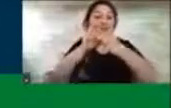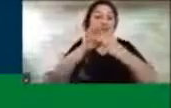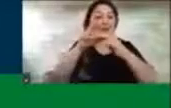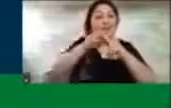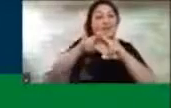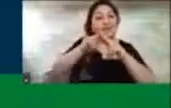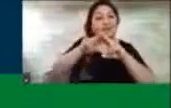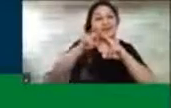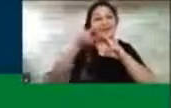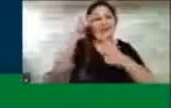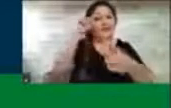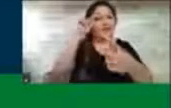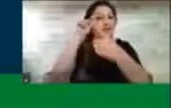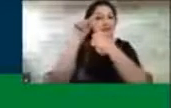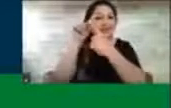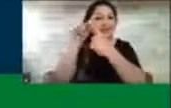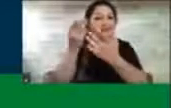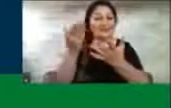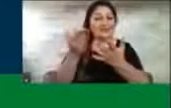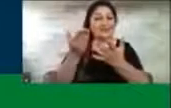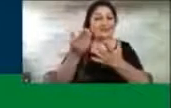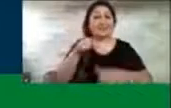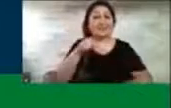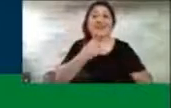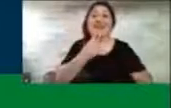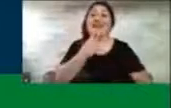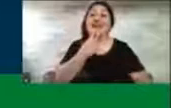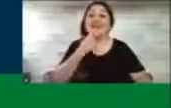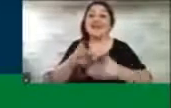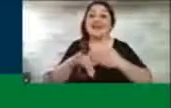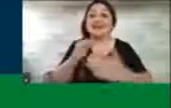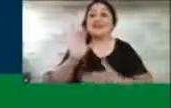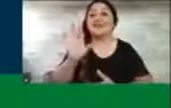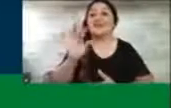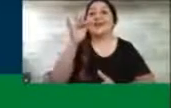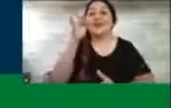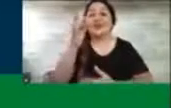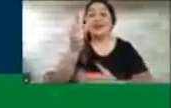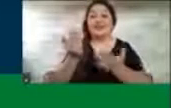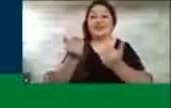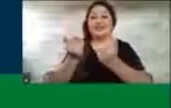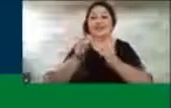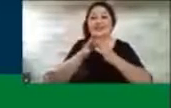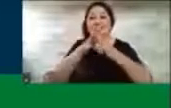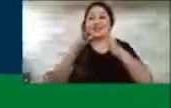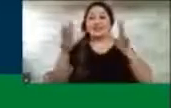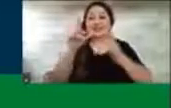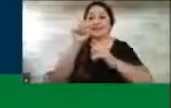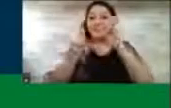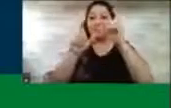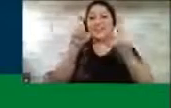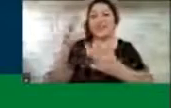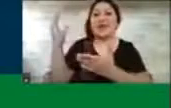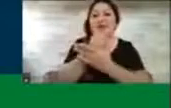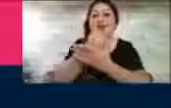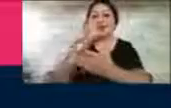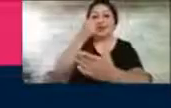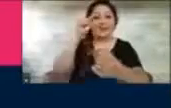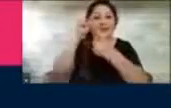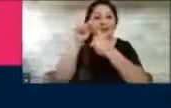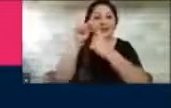uno si bien tan sólo después de la cuenta que necesita de mucha mucha gente para alcanzar sus objetivos